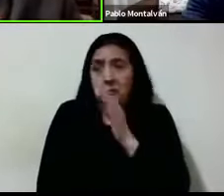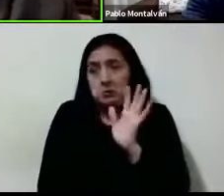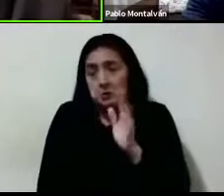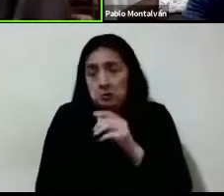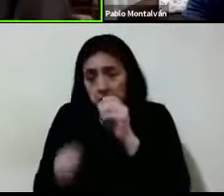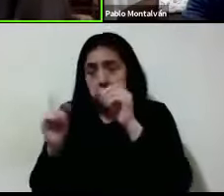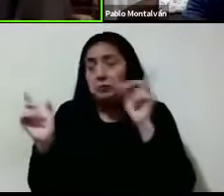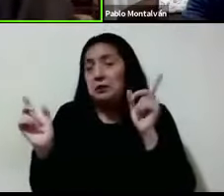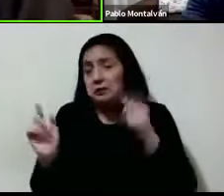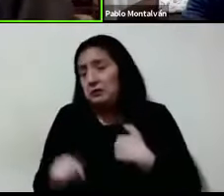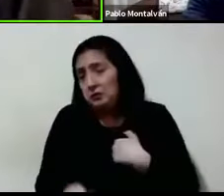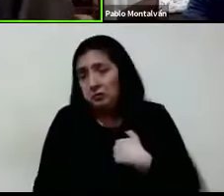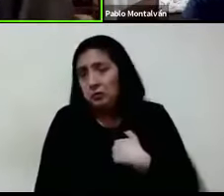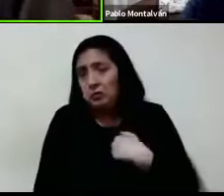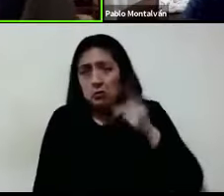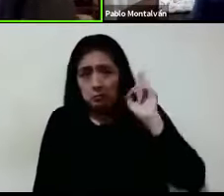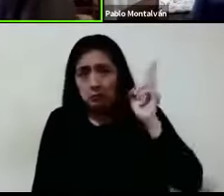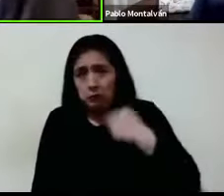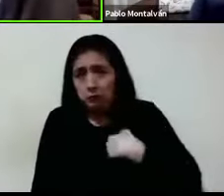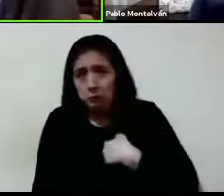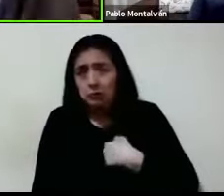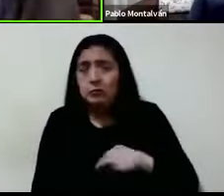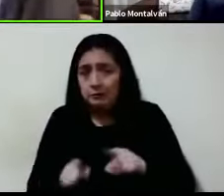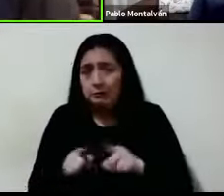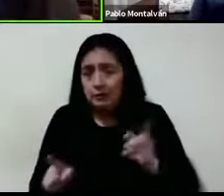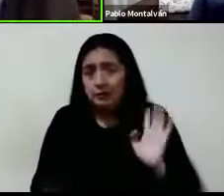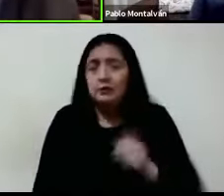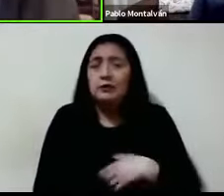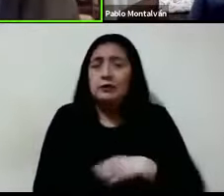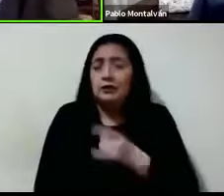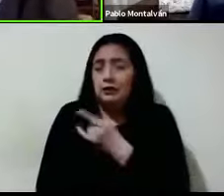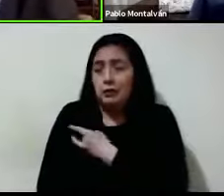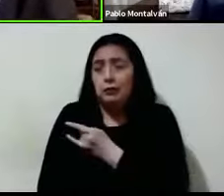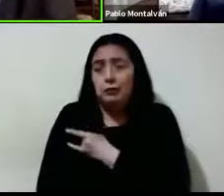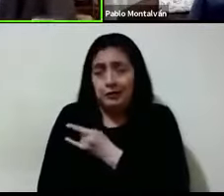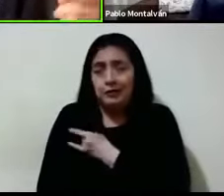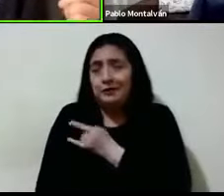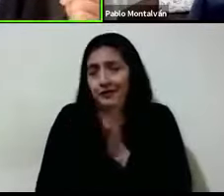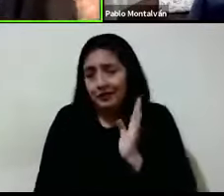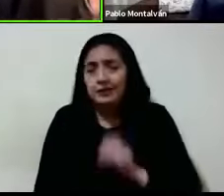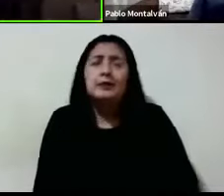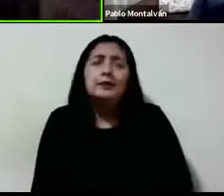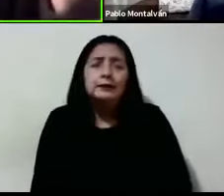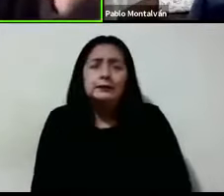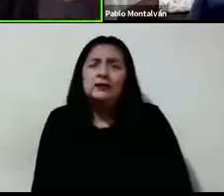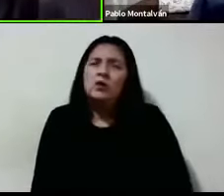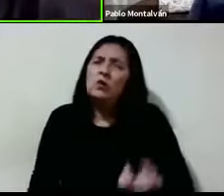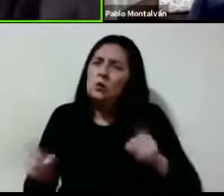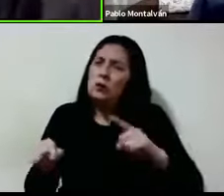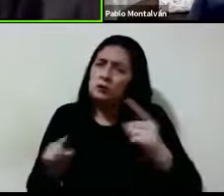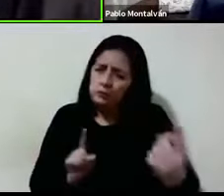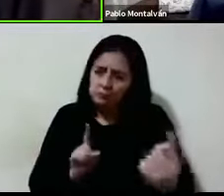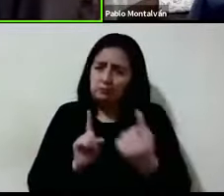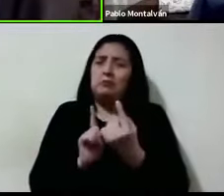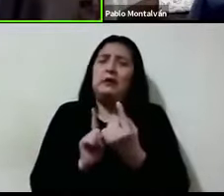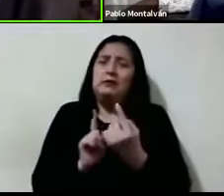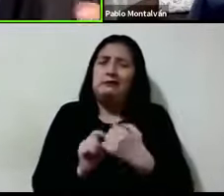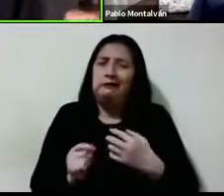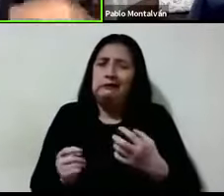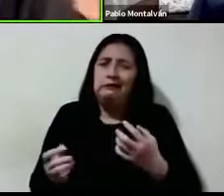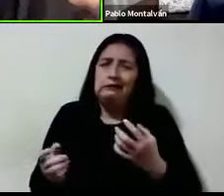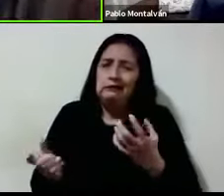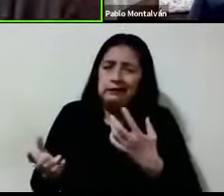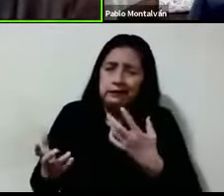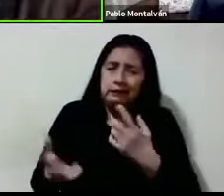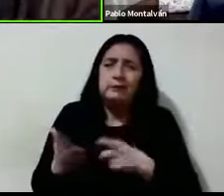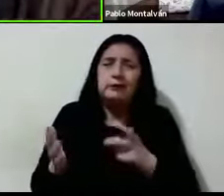Yo soy profesor también, solo que universitario. Entonces, cuando llegan a mí, tengo una suerte de reclamo